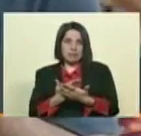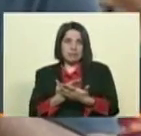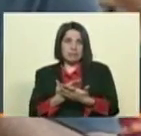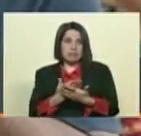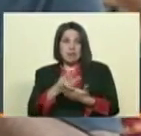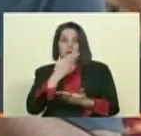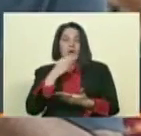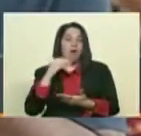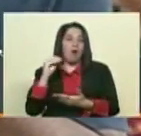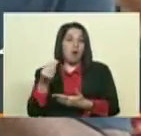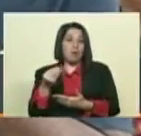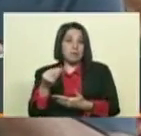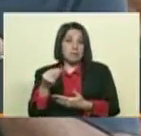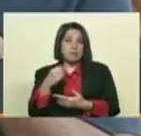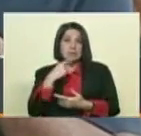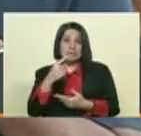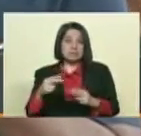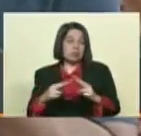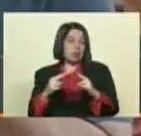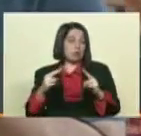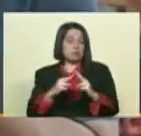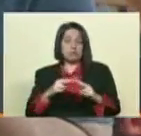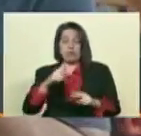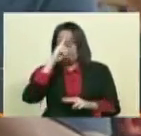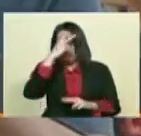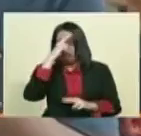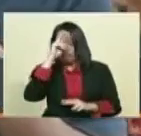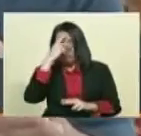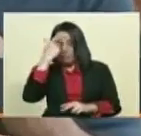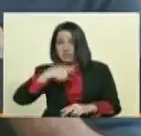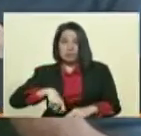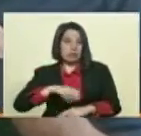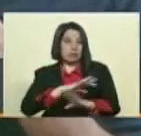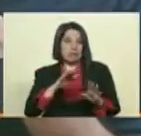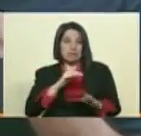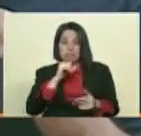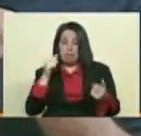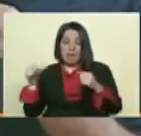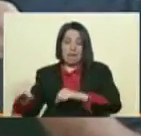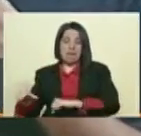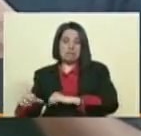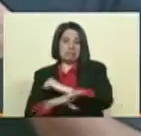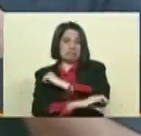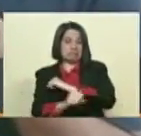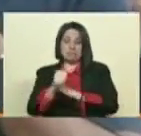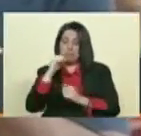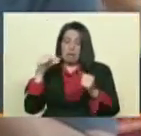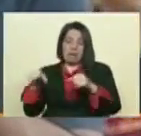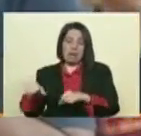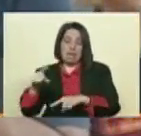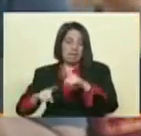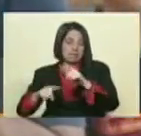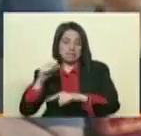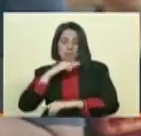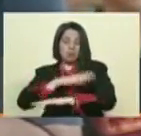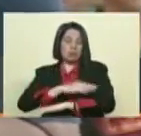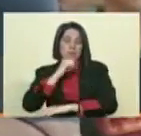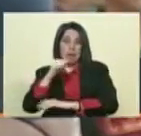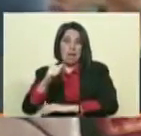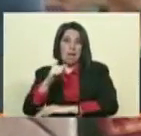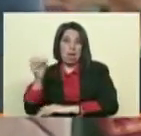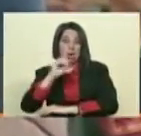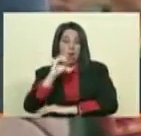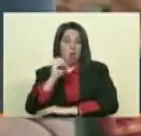edad adolescente desarrollan lo que se conoce como un trastorno de personalidad o antisocial, que son los llamados sociópatas, o un trastorno de